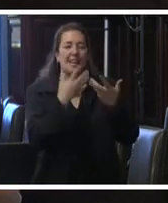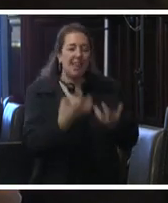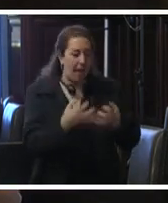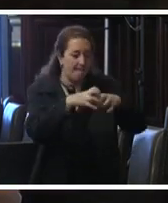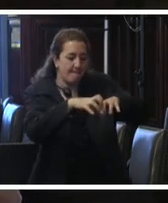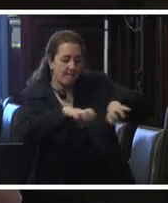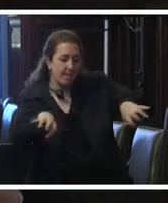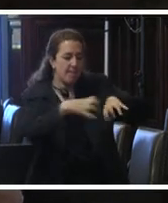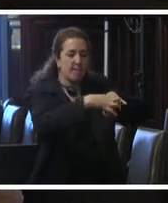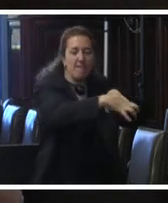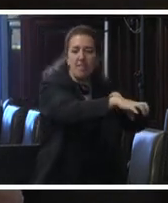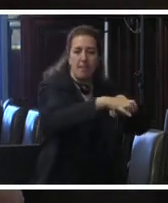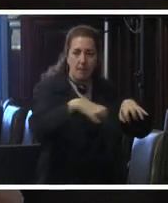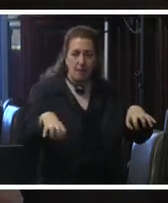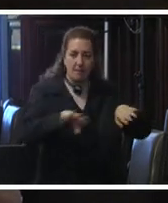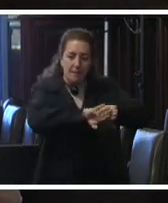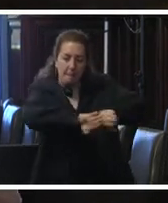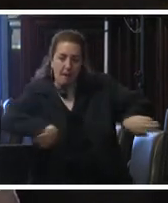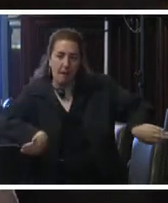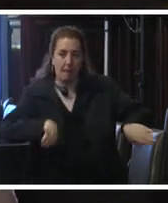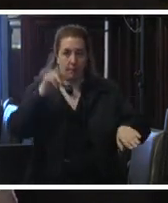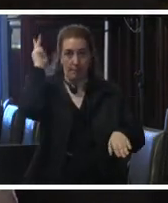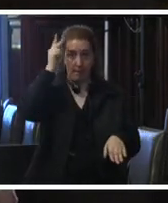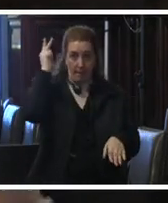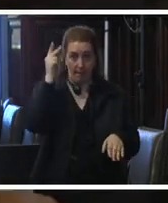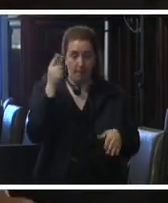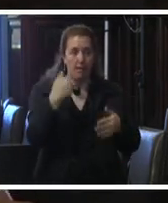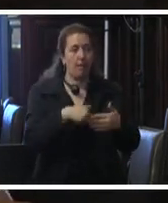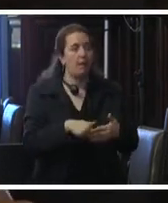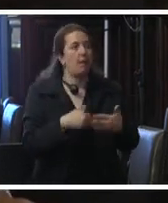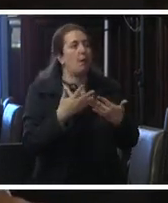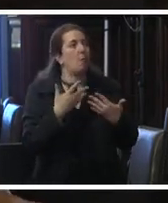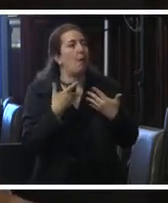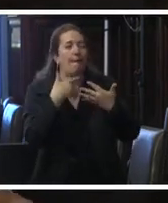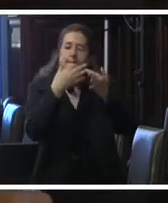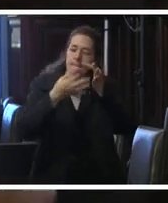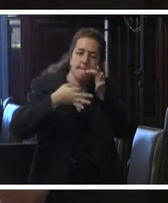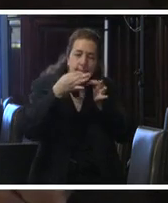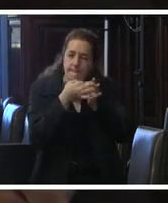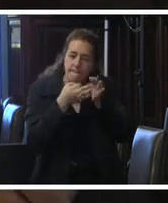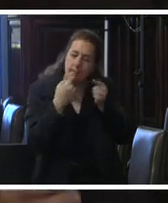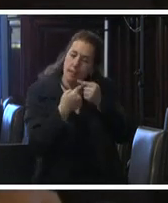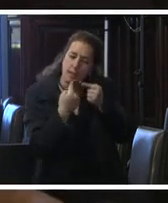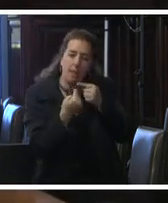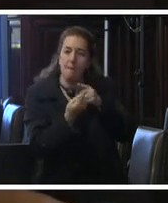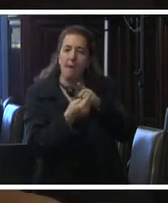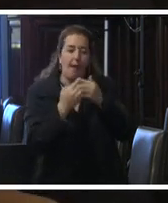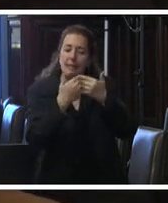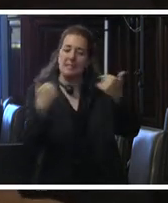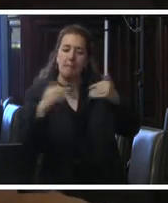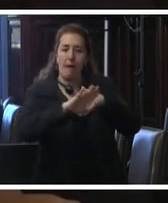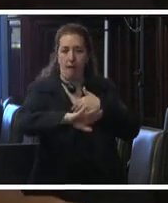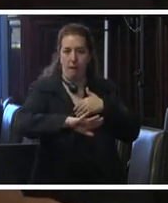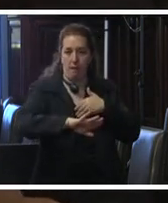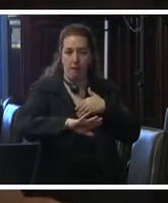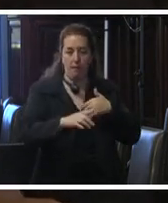indígenas, ha comprado la conciencia. Entonces, él ha mandado pues